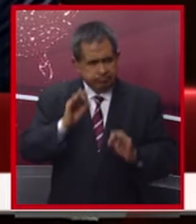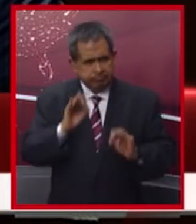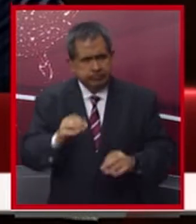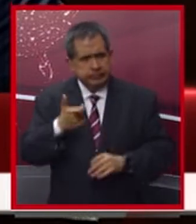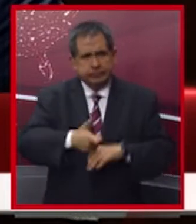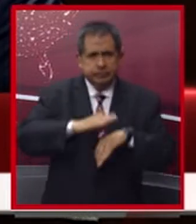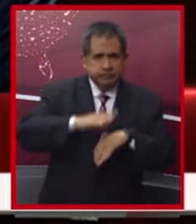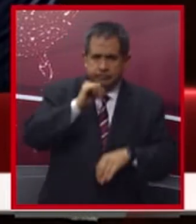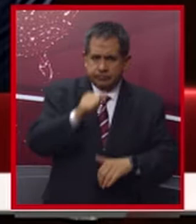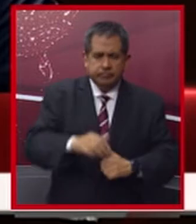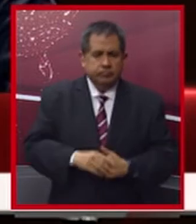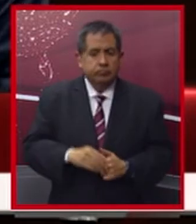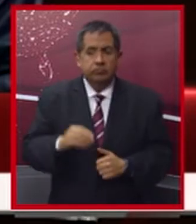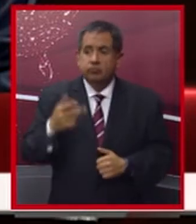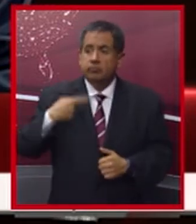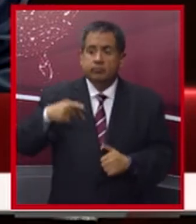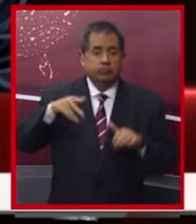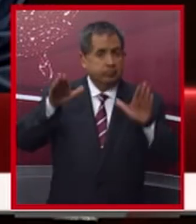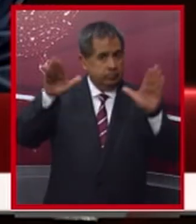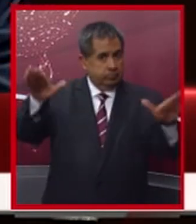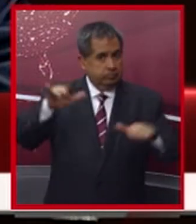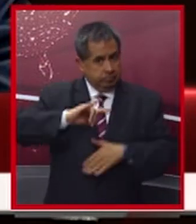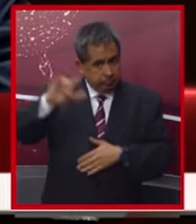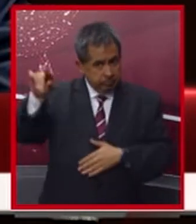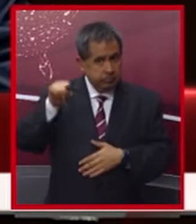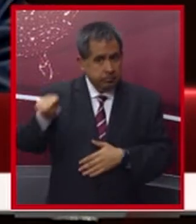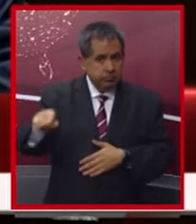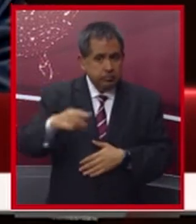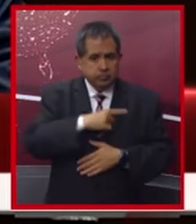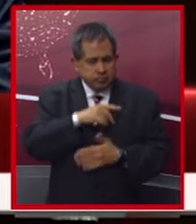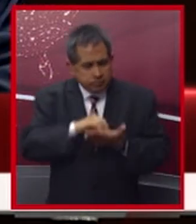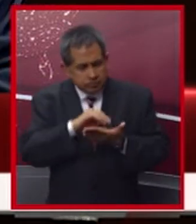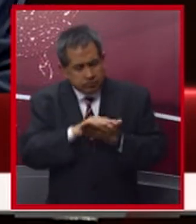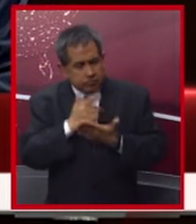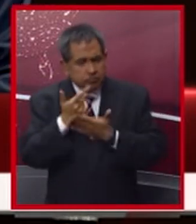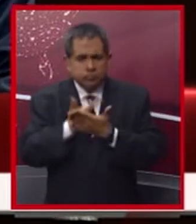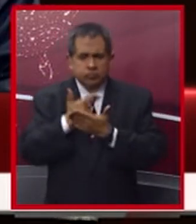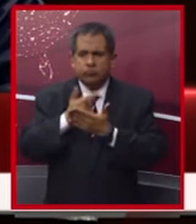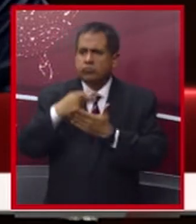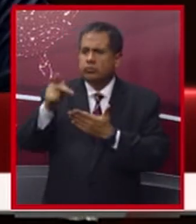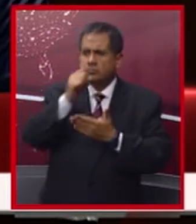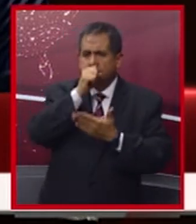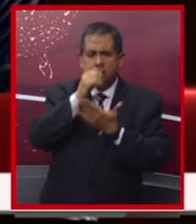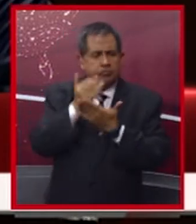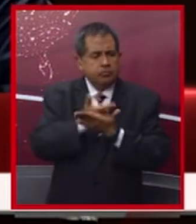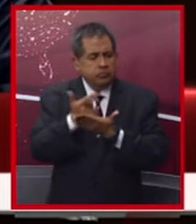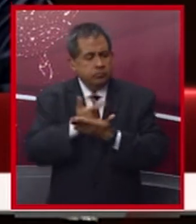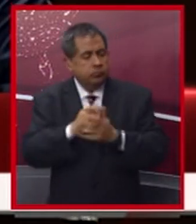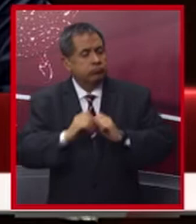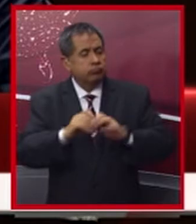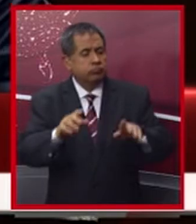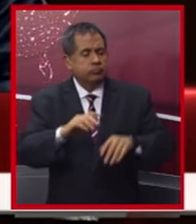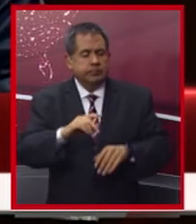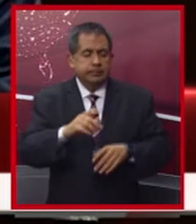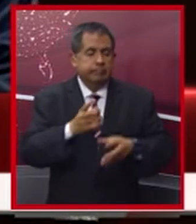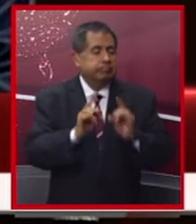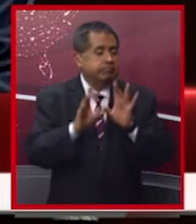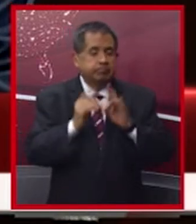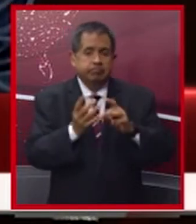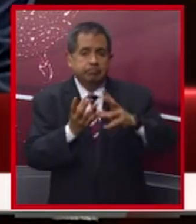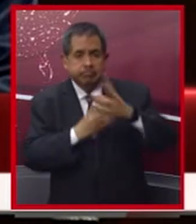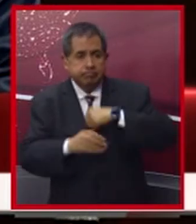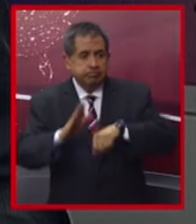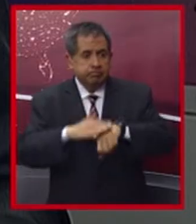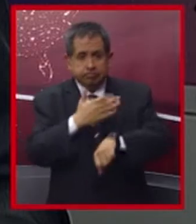Obligar a las aerolíneas a que puedan registrar sus políticas de compensación en el caso de las